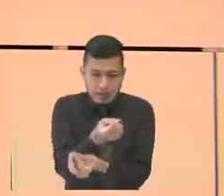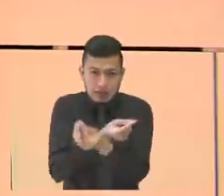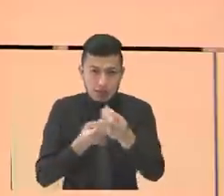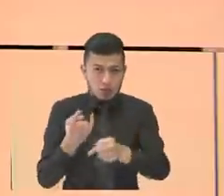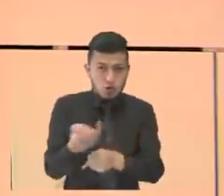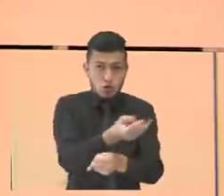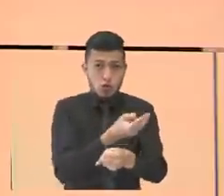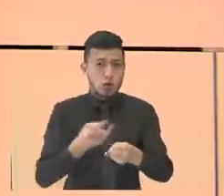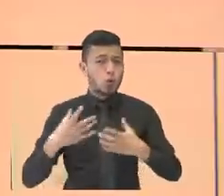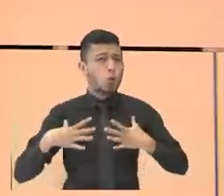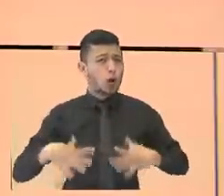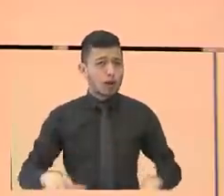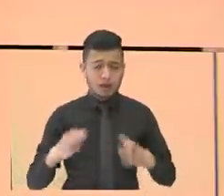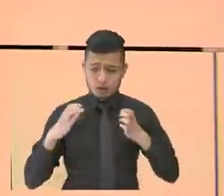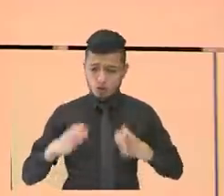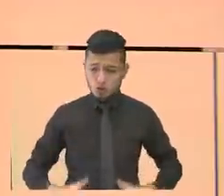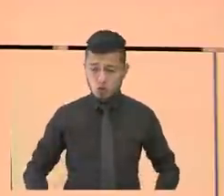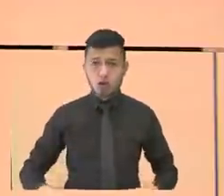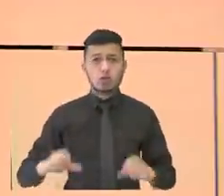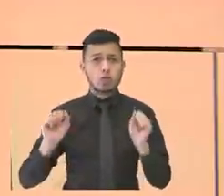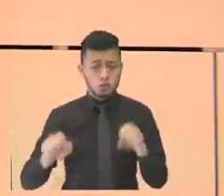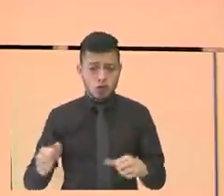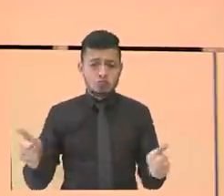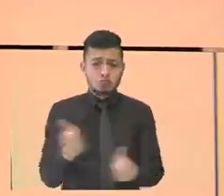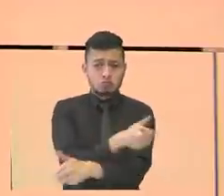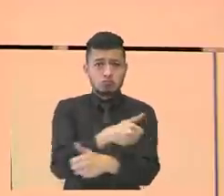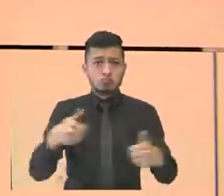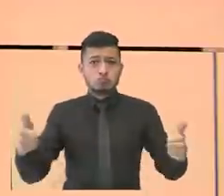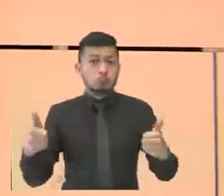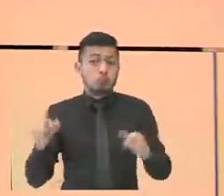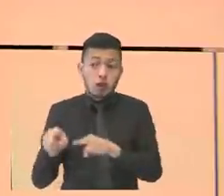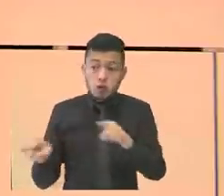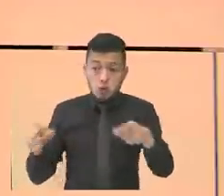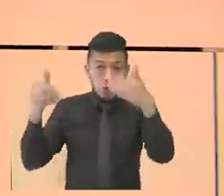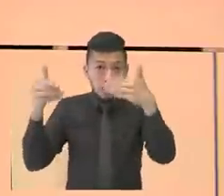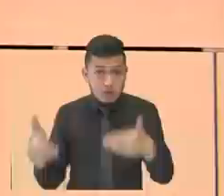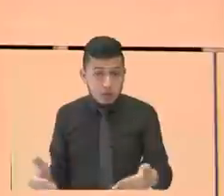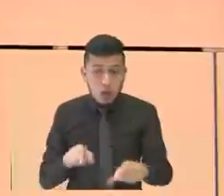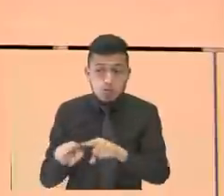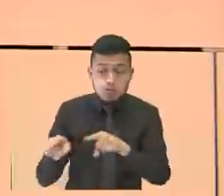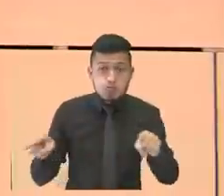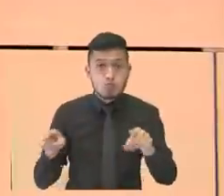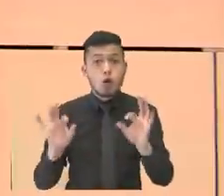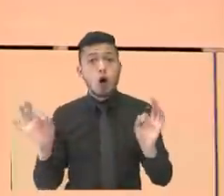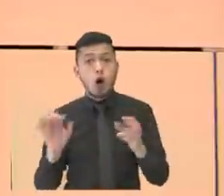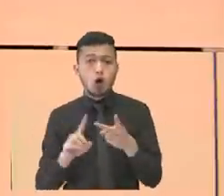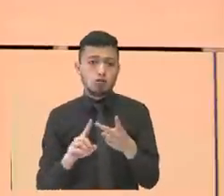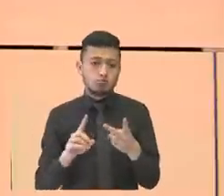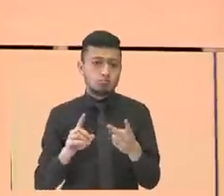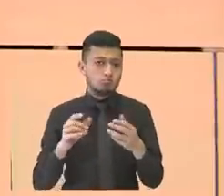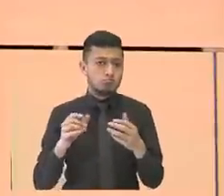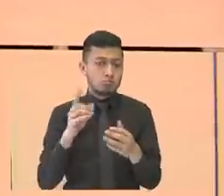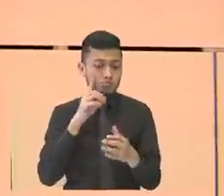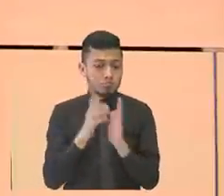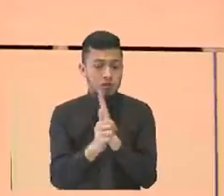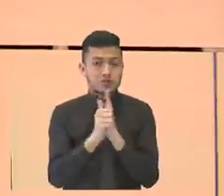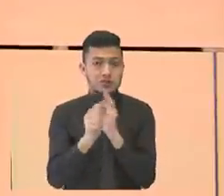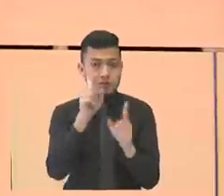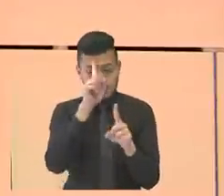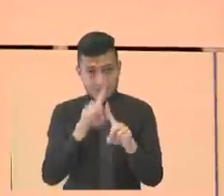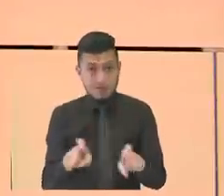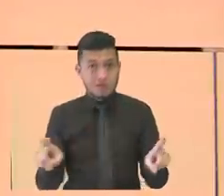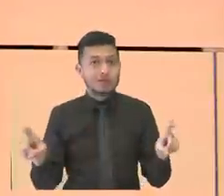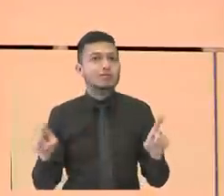esté hecho para que cualquier ciudadano, incluso un ciudadano con condición de discapacidad alguna o de capacidad diferencial, pueda estar y disfrutar